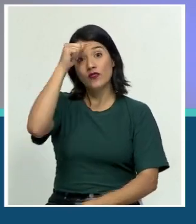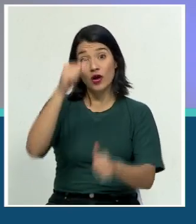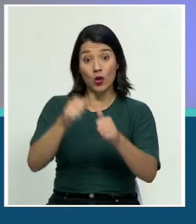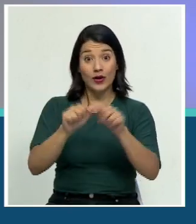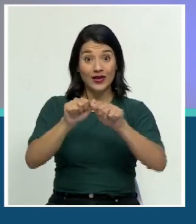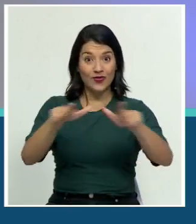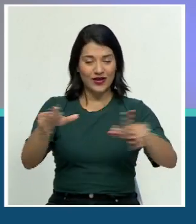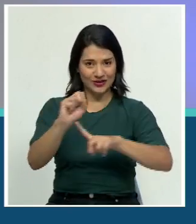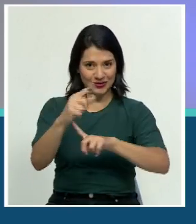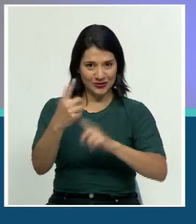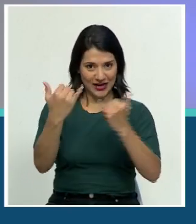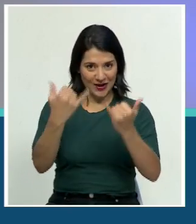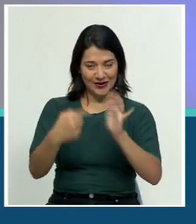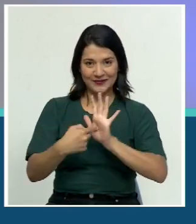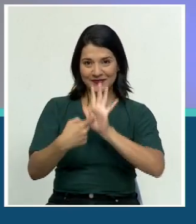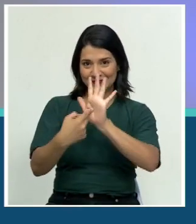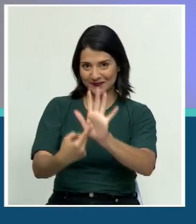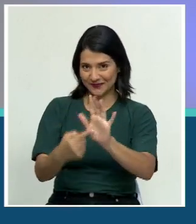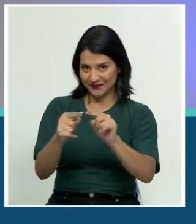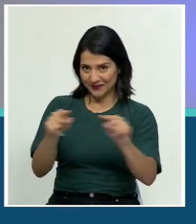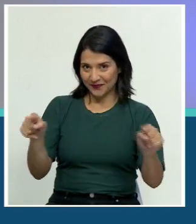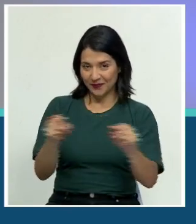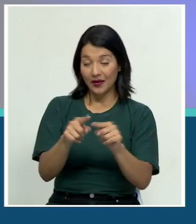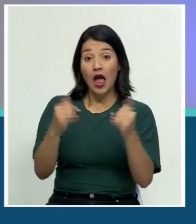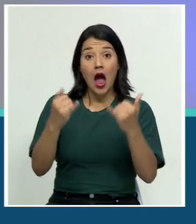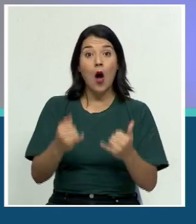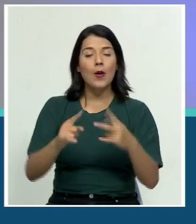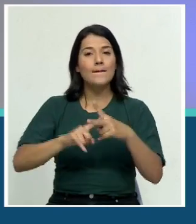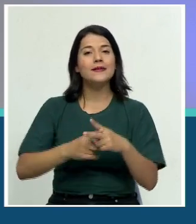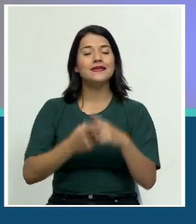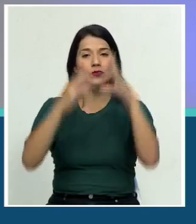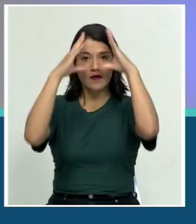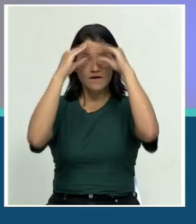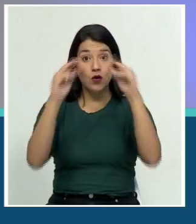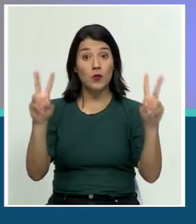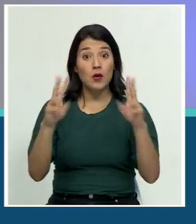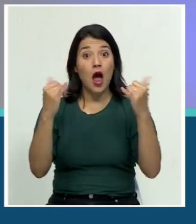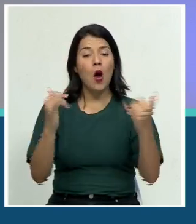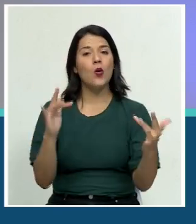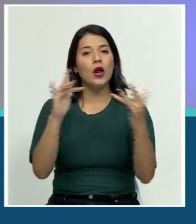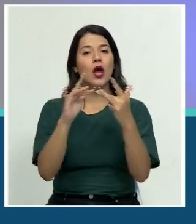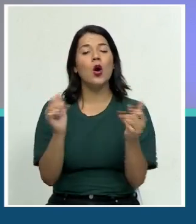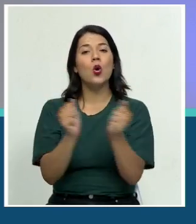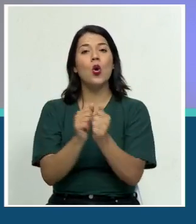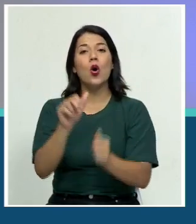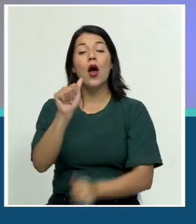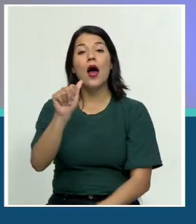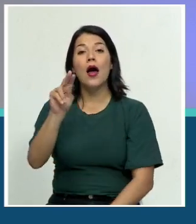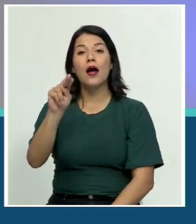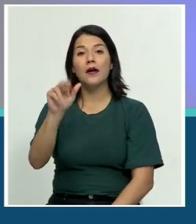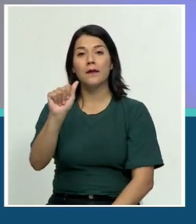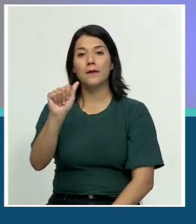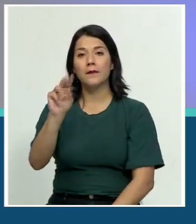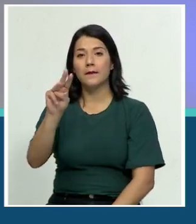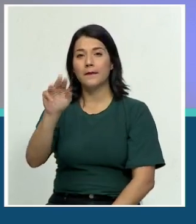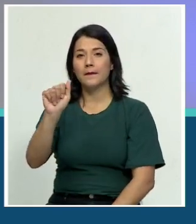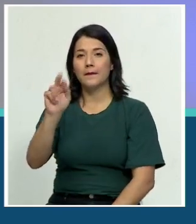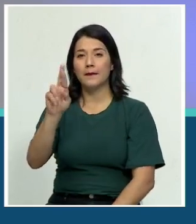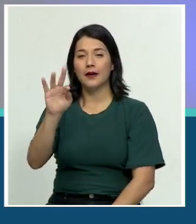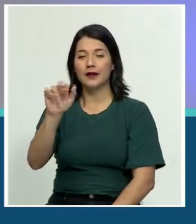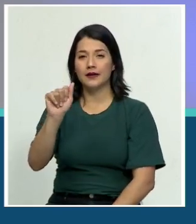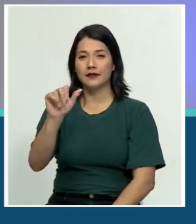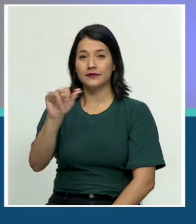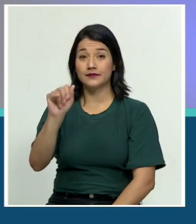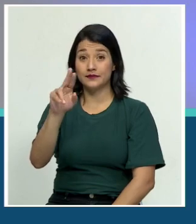las observa en pantalla. Vamos de inmediato con información en vivo. Está lista nuestra compañera Ana Marta Arce, porque la ministra de Trabajo afirma que